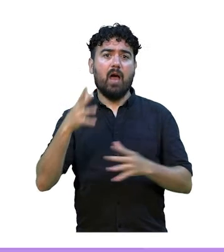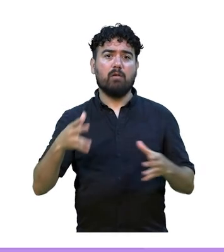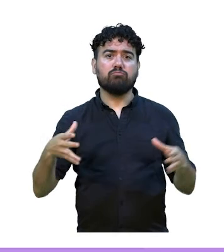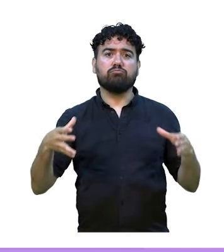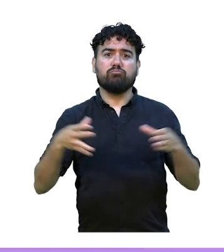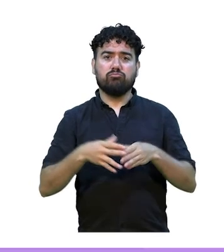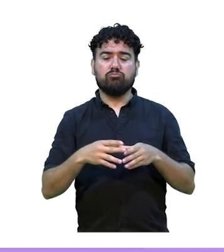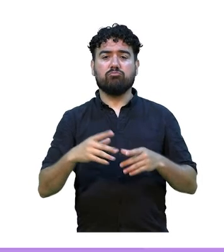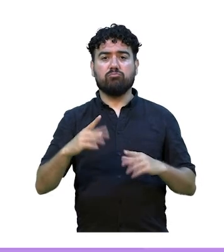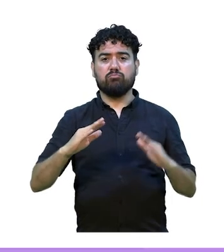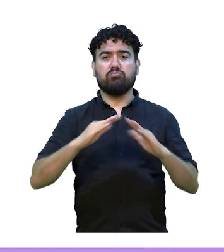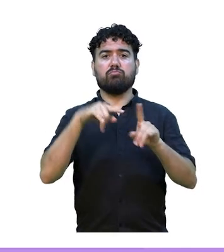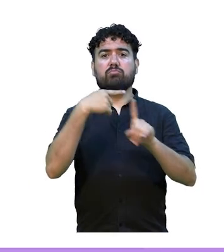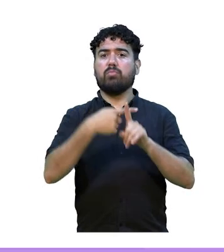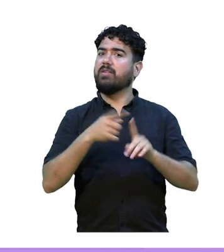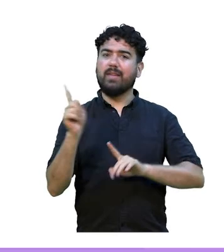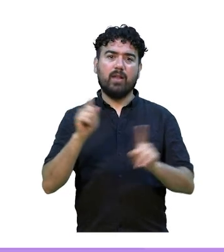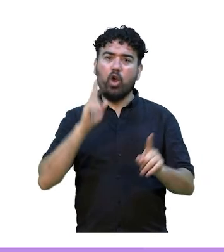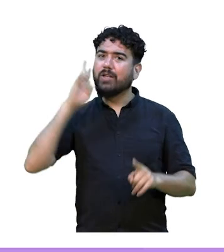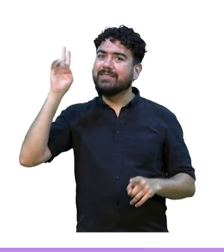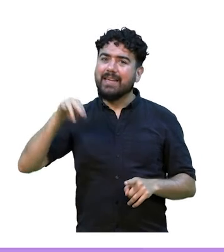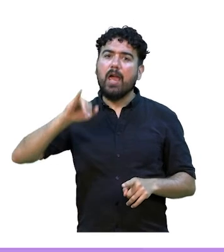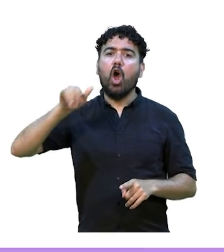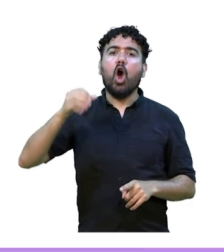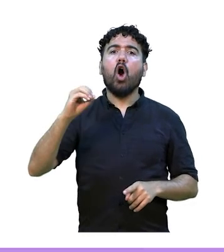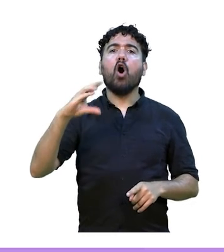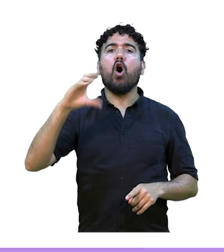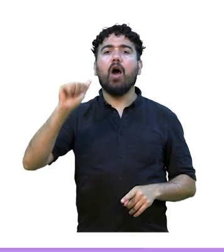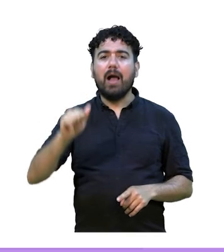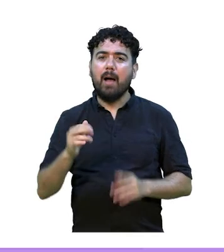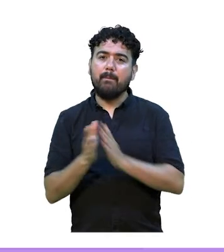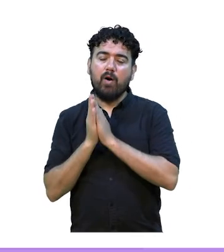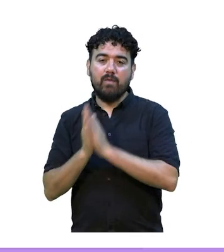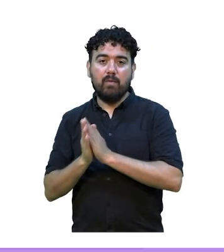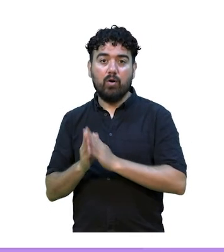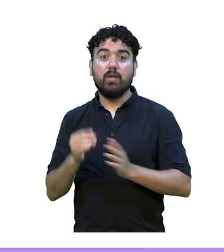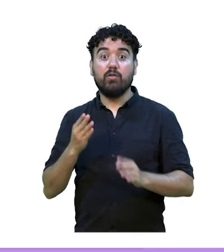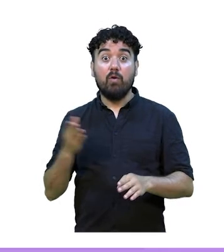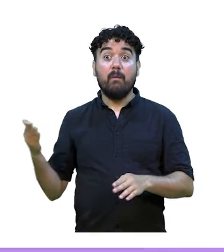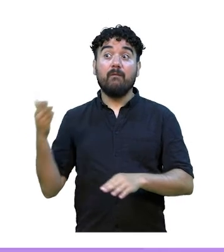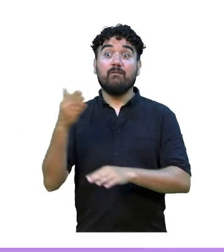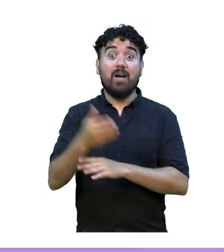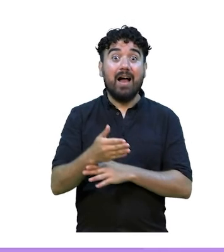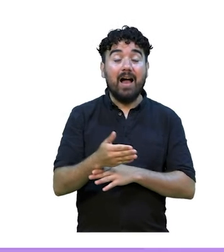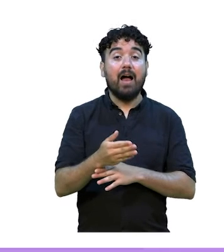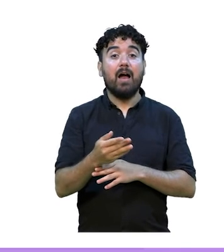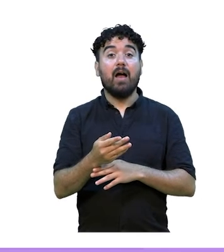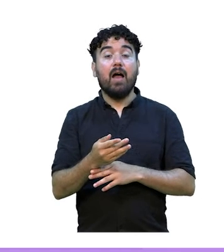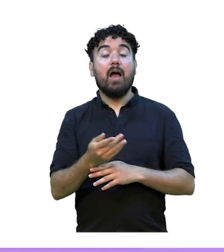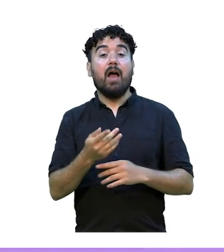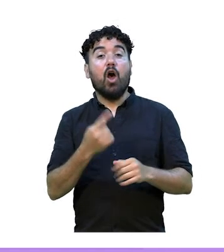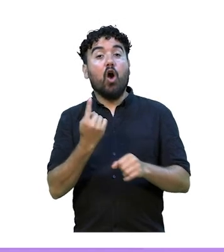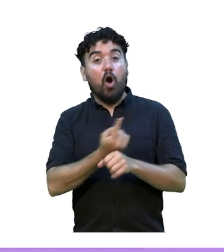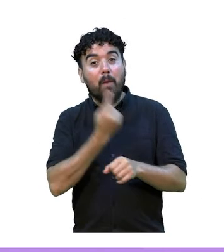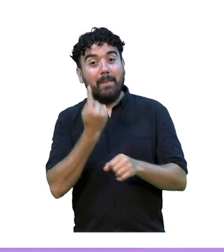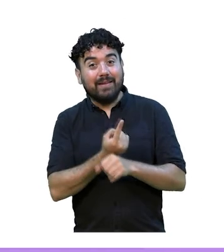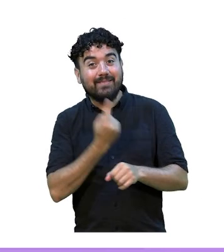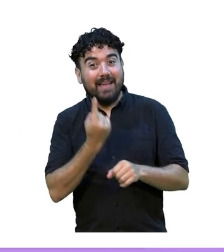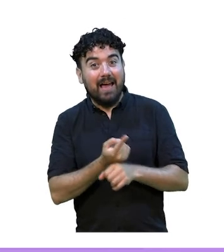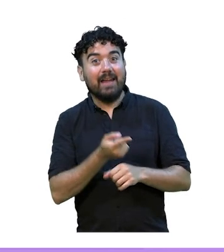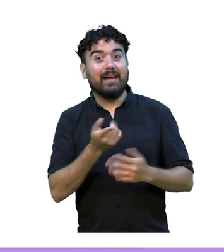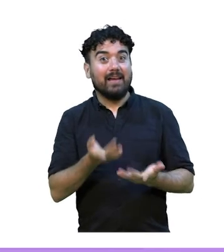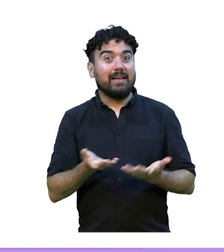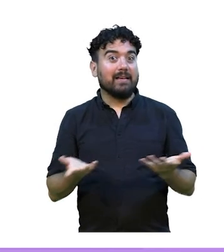episcopal pide que se bajen las jocas. El gobierno va a una negociación con la conferencia episcopal, ¿ya? Y